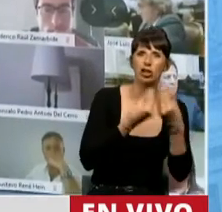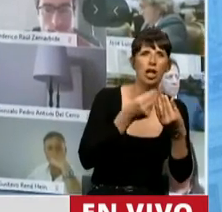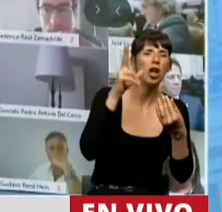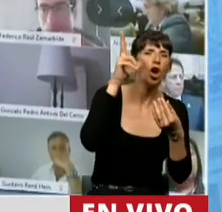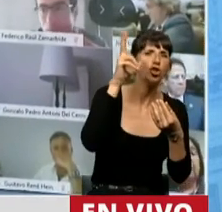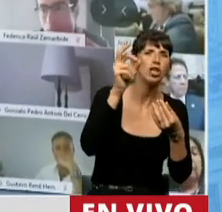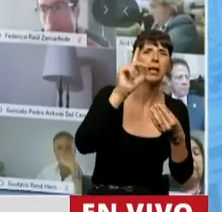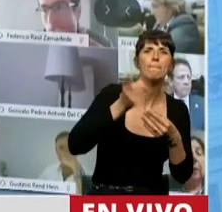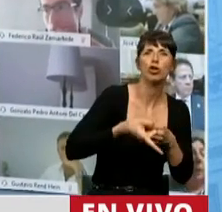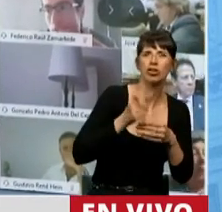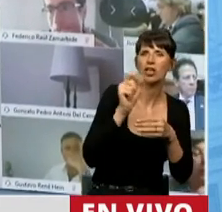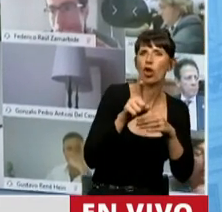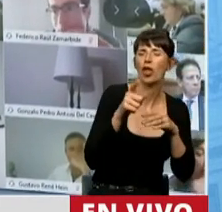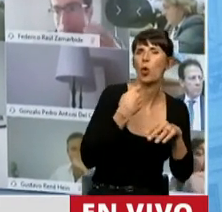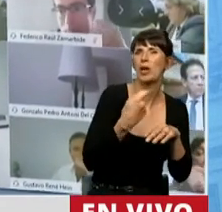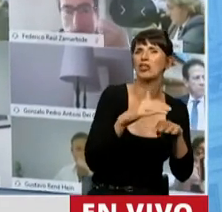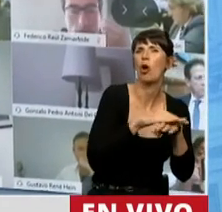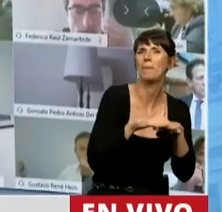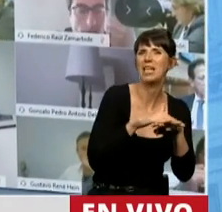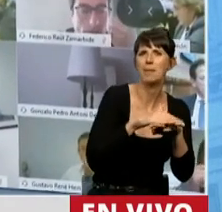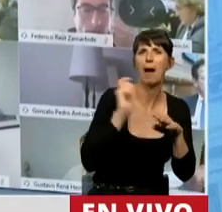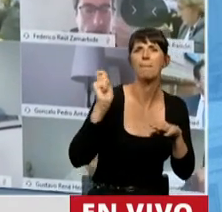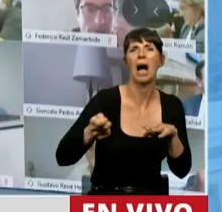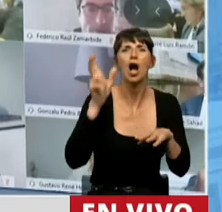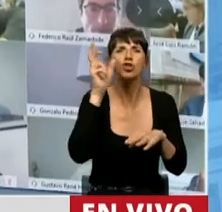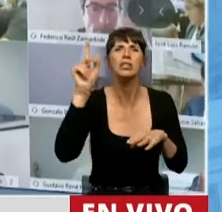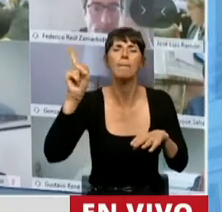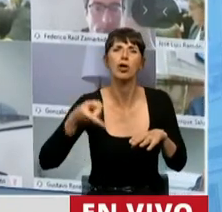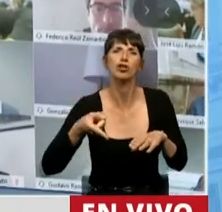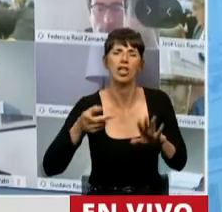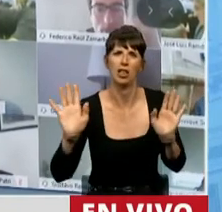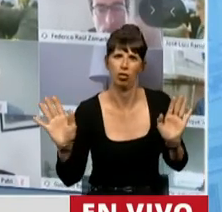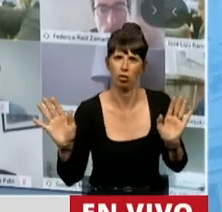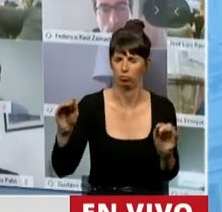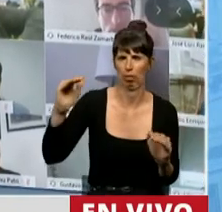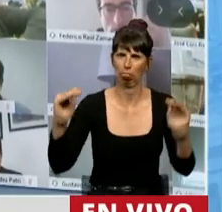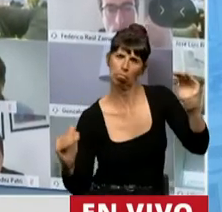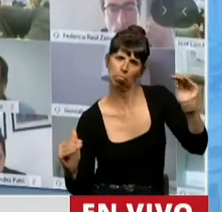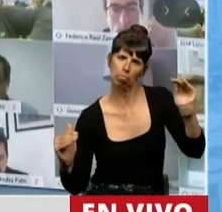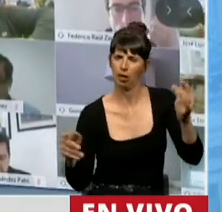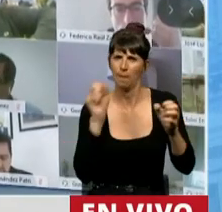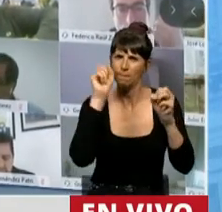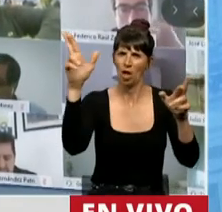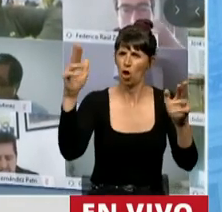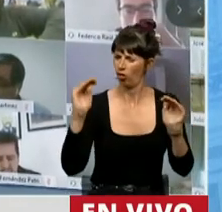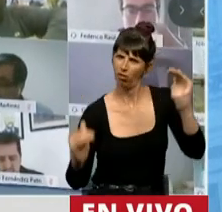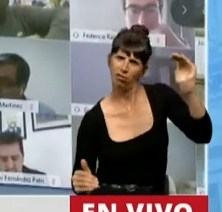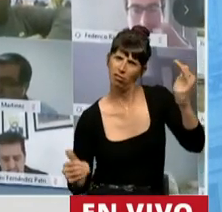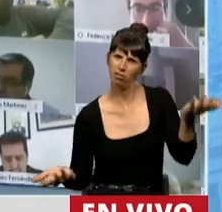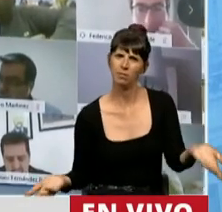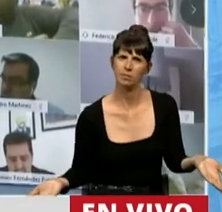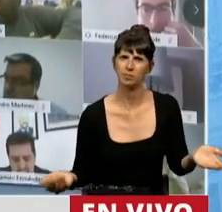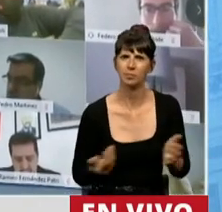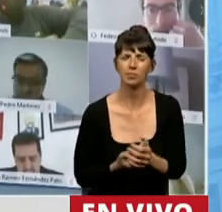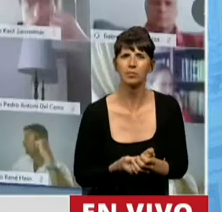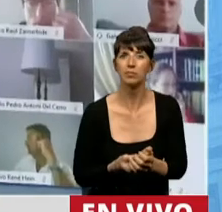mínima y en consecuencia con el resultado general del gobierno que terminó profundizando, ¿no?, las desigualdades.